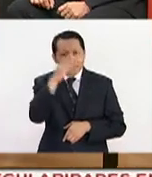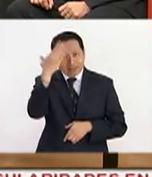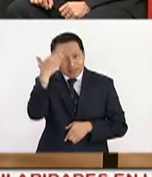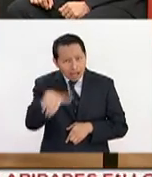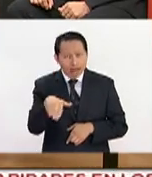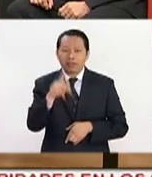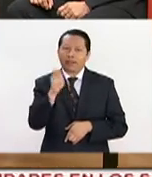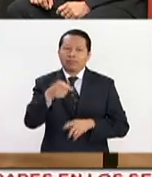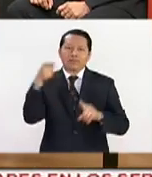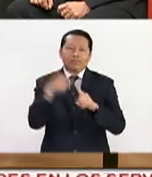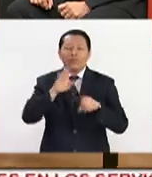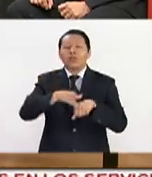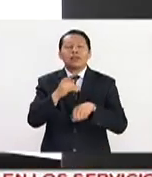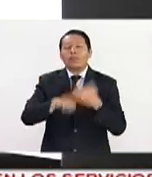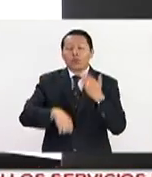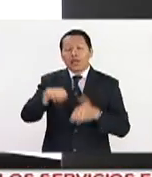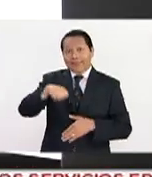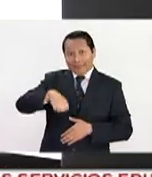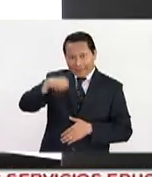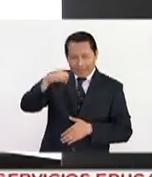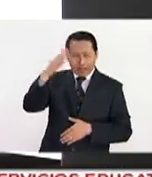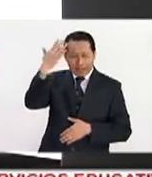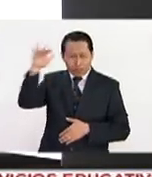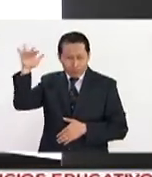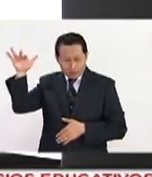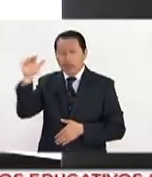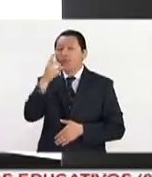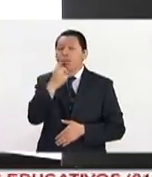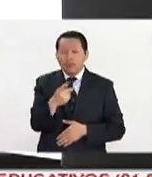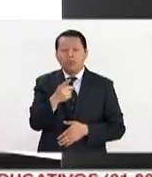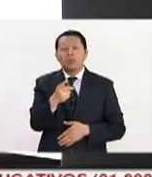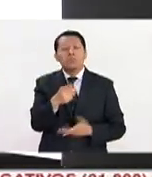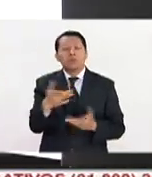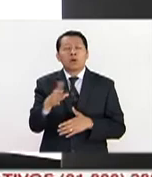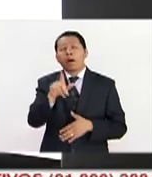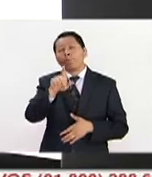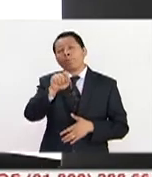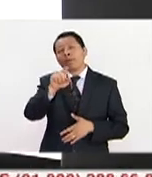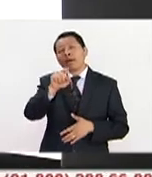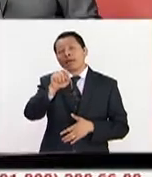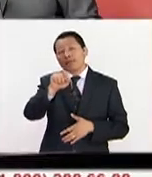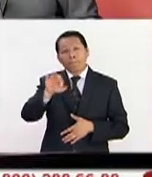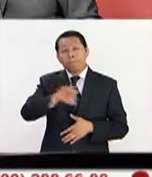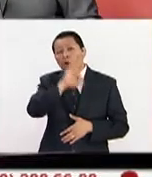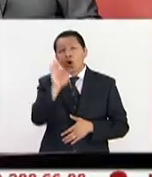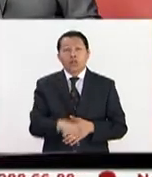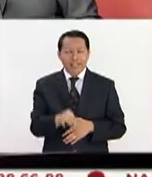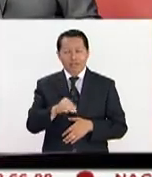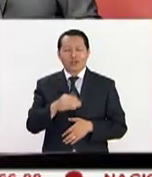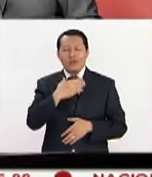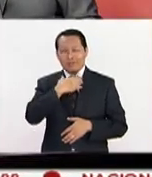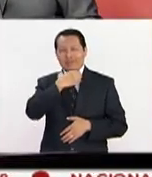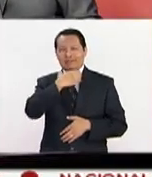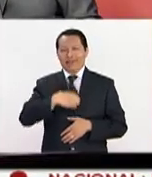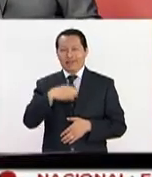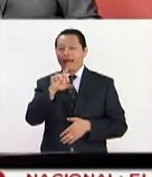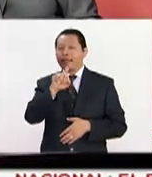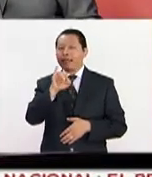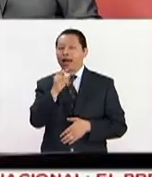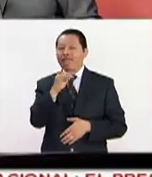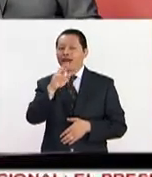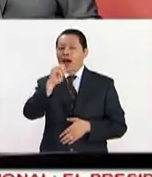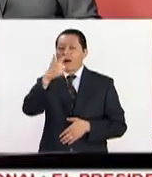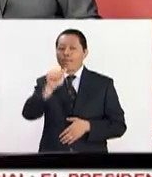dicen que en la edad adulta usamos solo el 20% de la capacidad de nuestro diafragma. ¿Por qué? Porque no sabemos